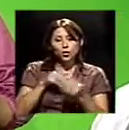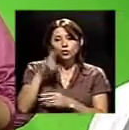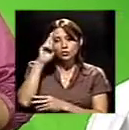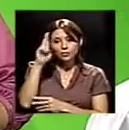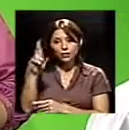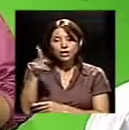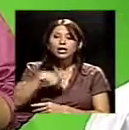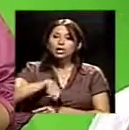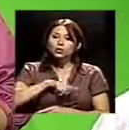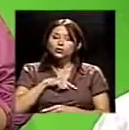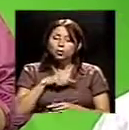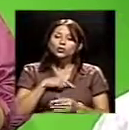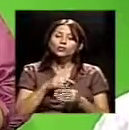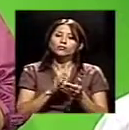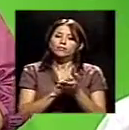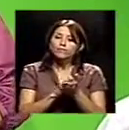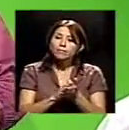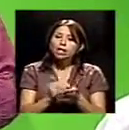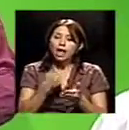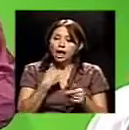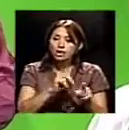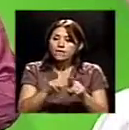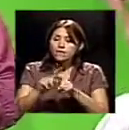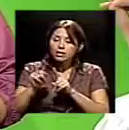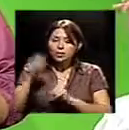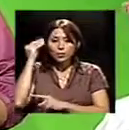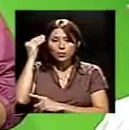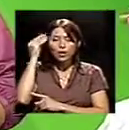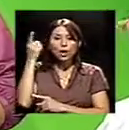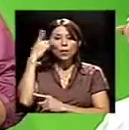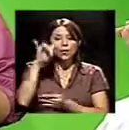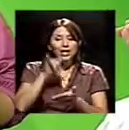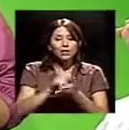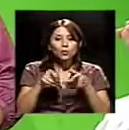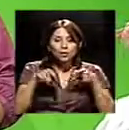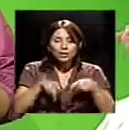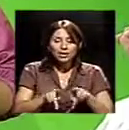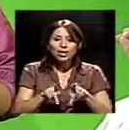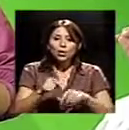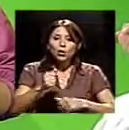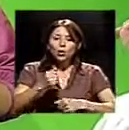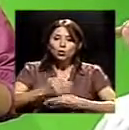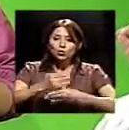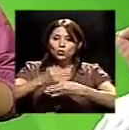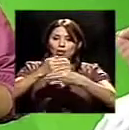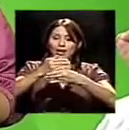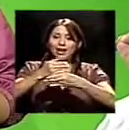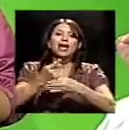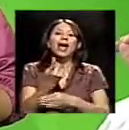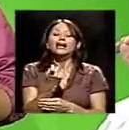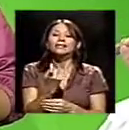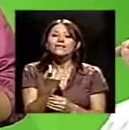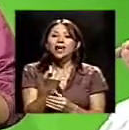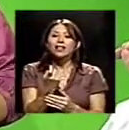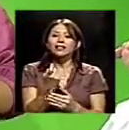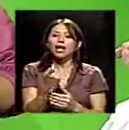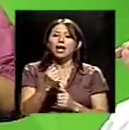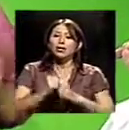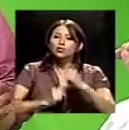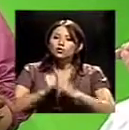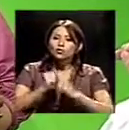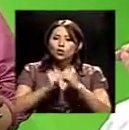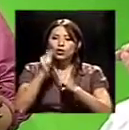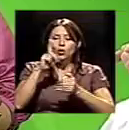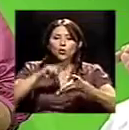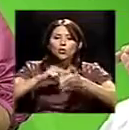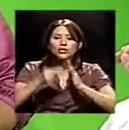que celebramos que haya divergencias, porque eso es lo que permite construir, hace falta, permíteme un momentito, la construcción de un concepto más